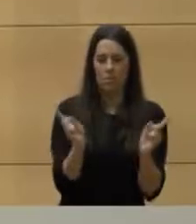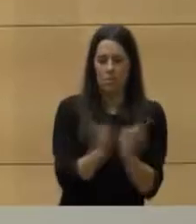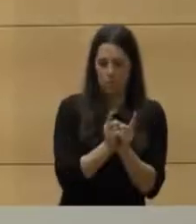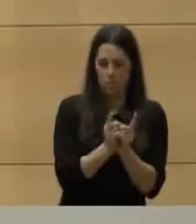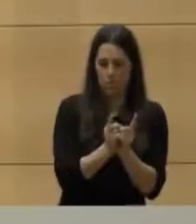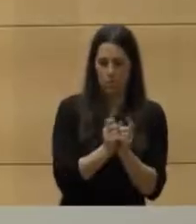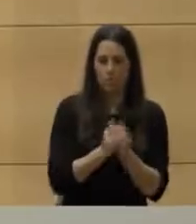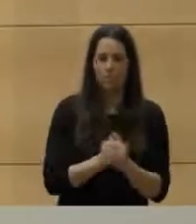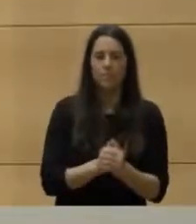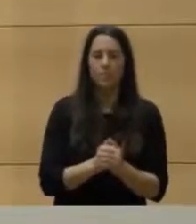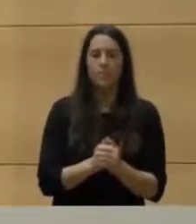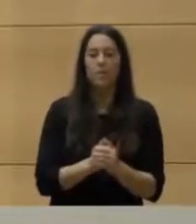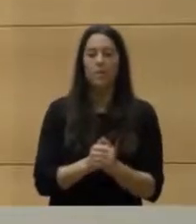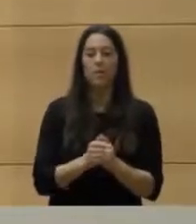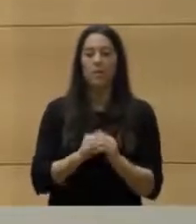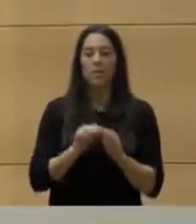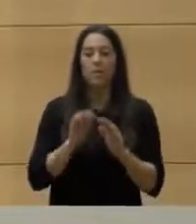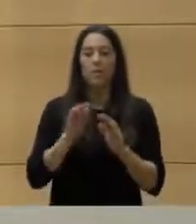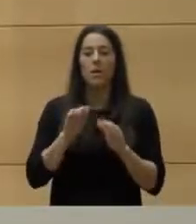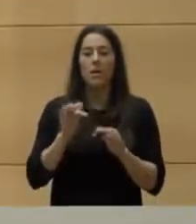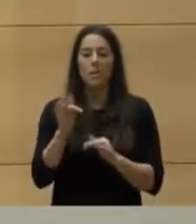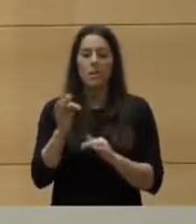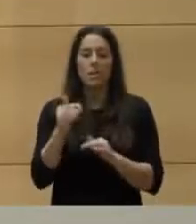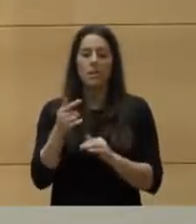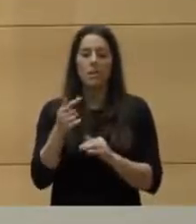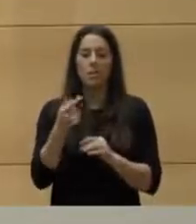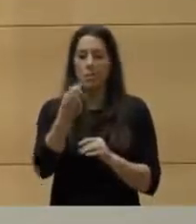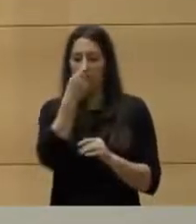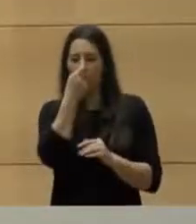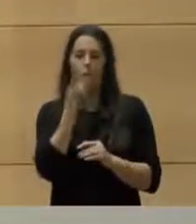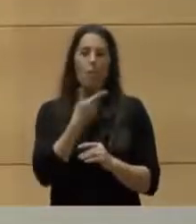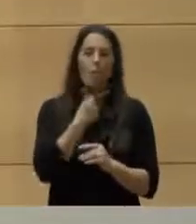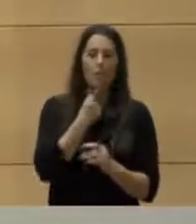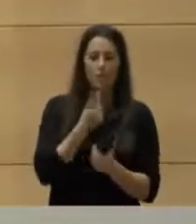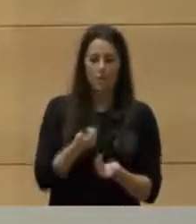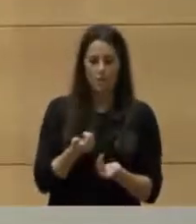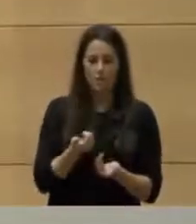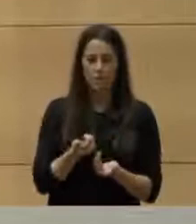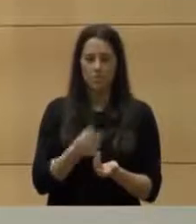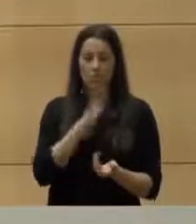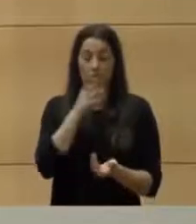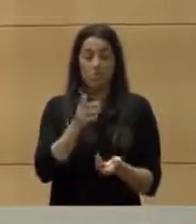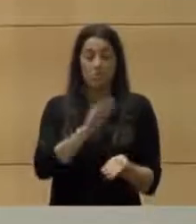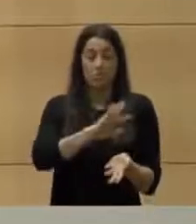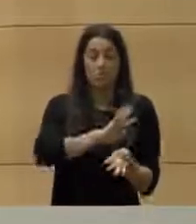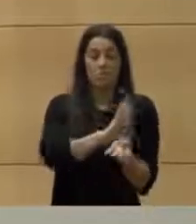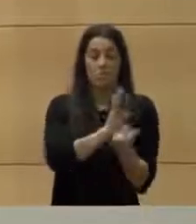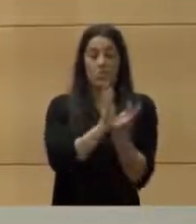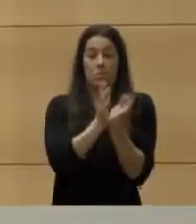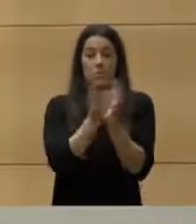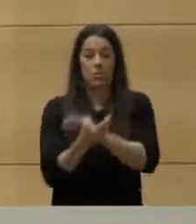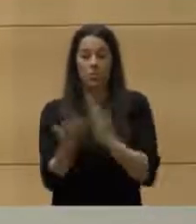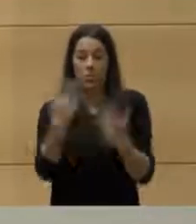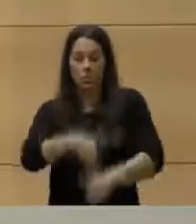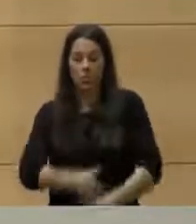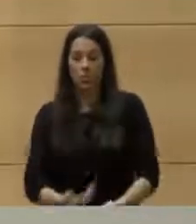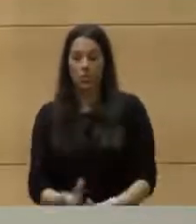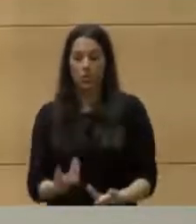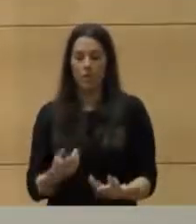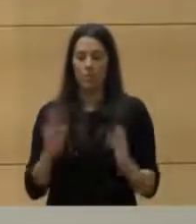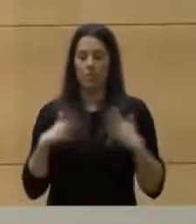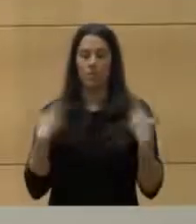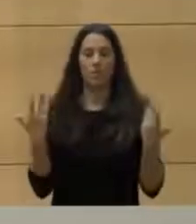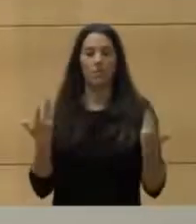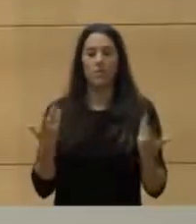1873, pero además de una forma muy, muy graciosa. De pronto, sin transición alguna, se plantea en un proyecto